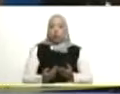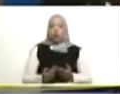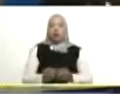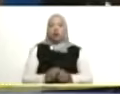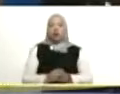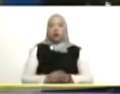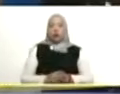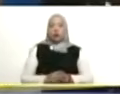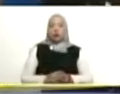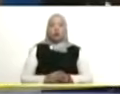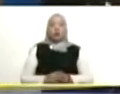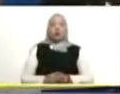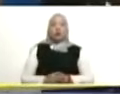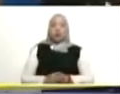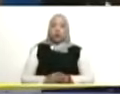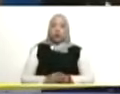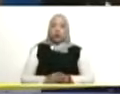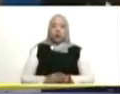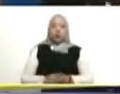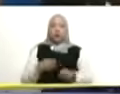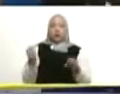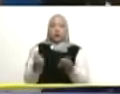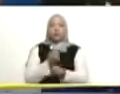Y además Zuckerberg